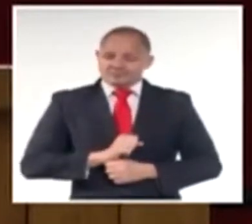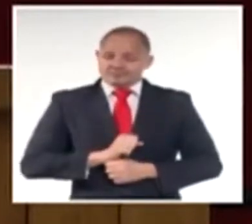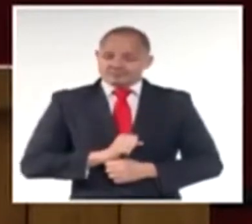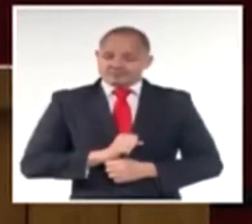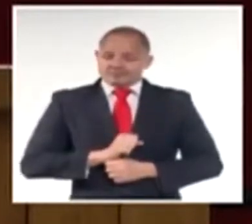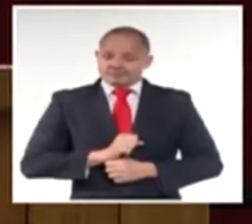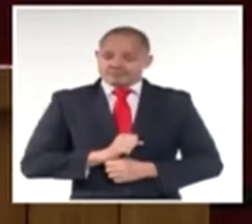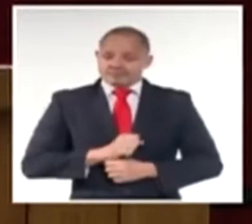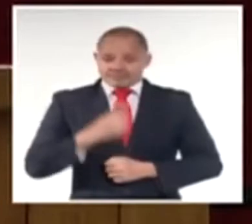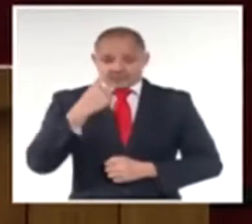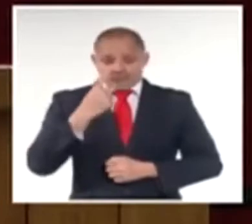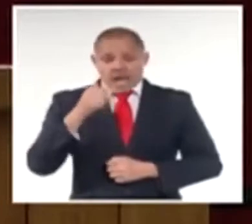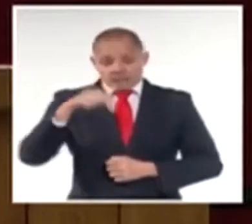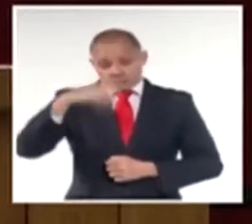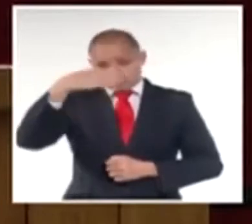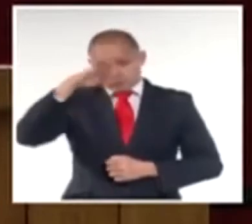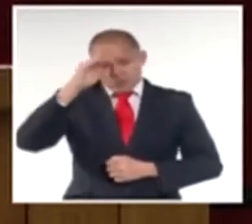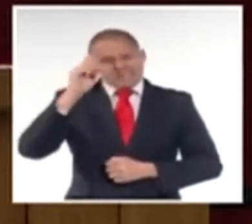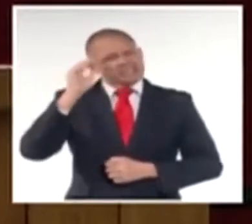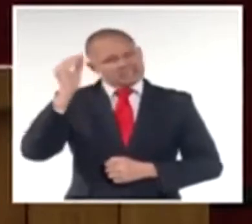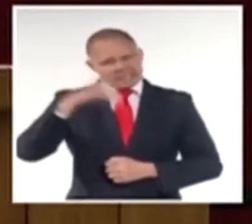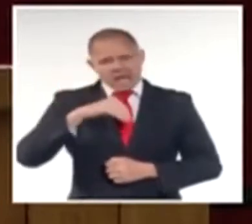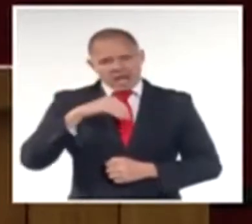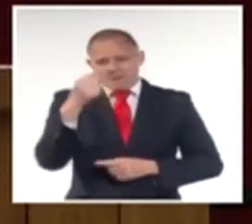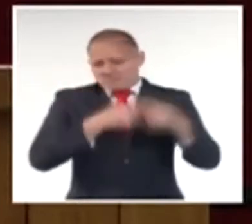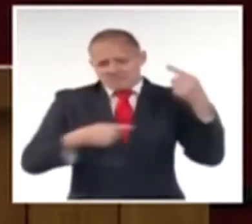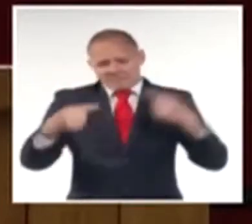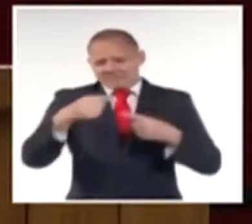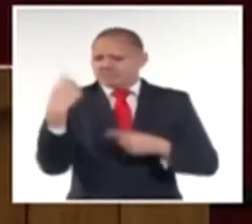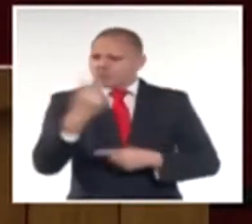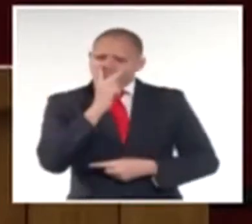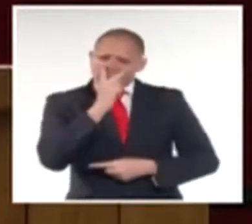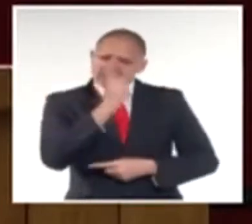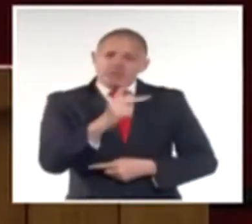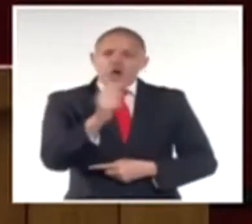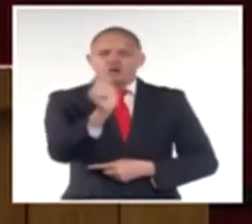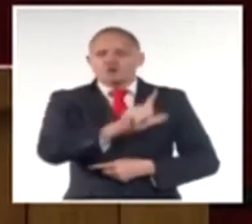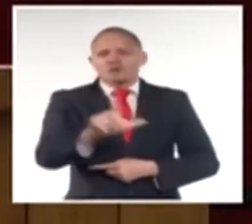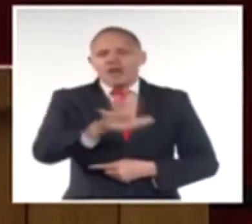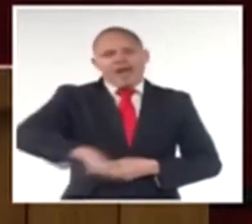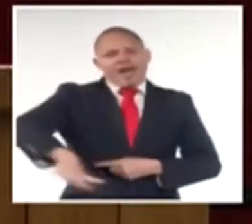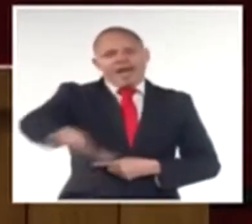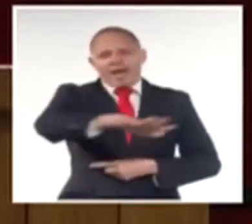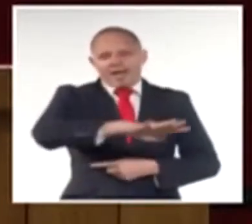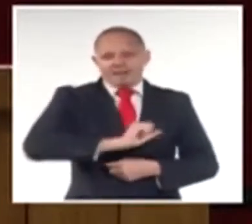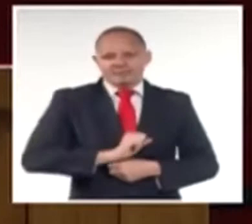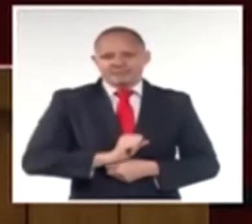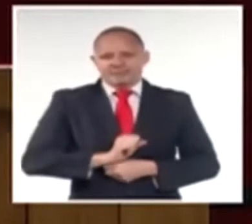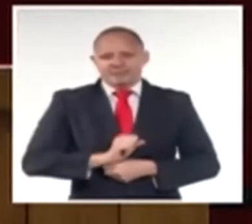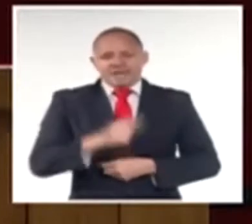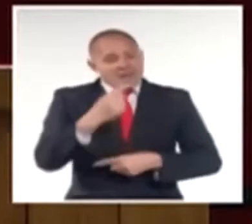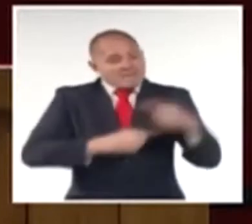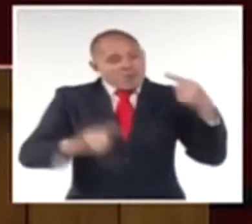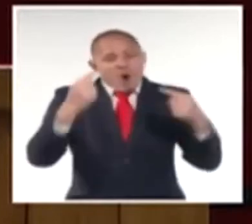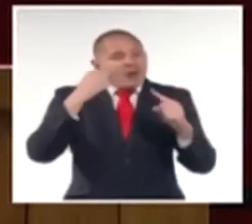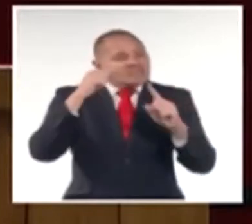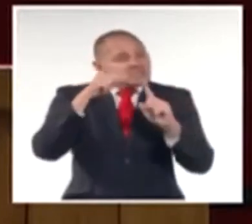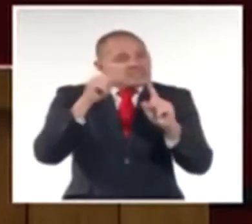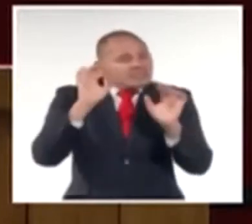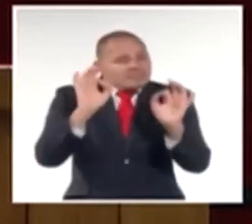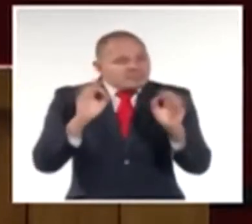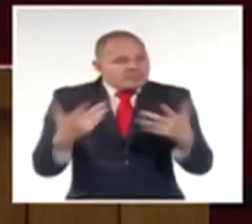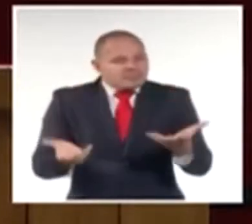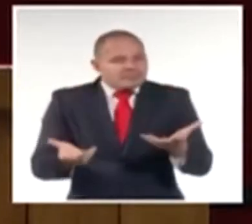prima la justicia social, siempre será prioridad la vida y el bienestar de sus ciudadanos. Han sido